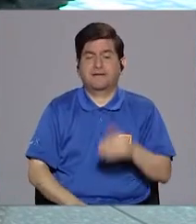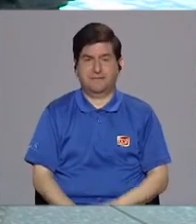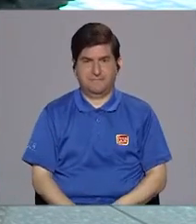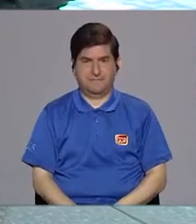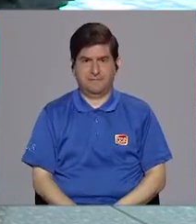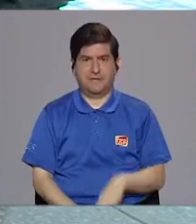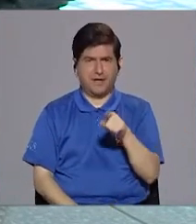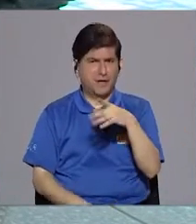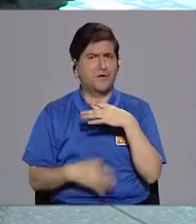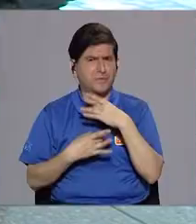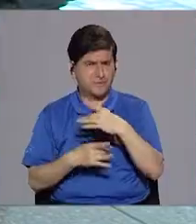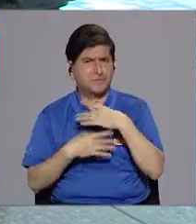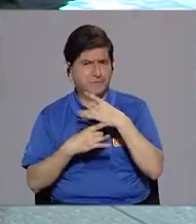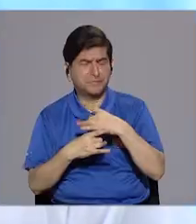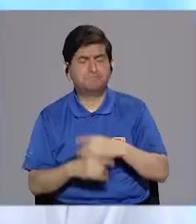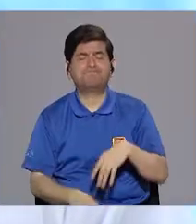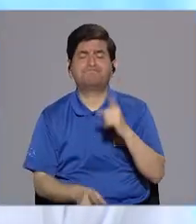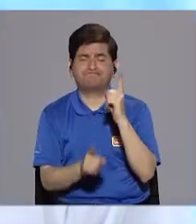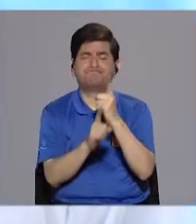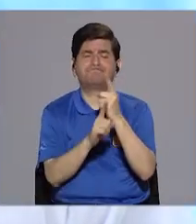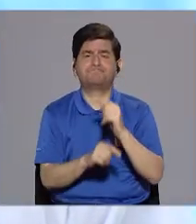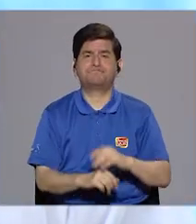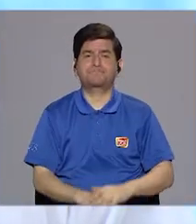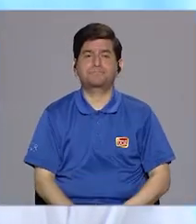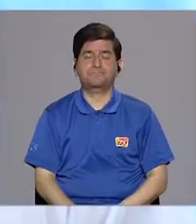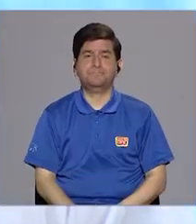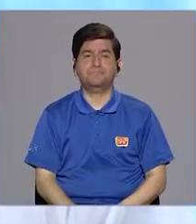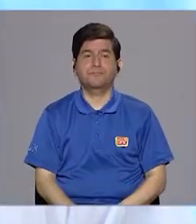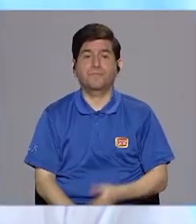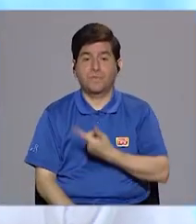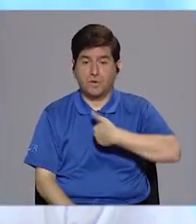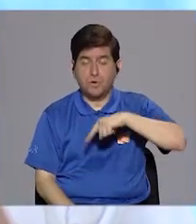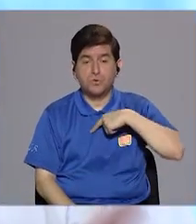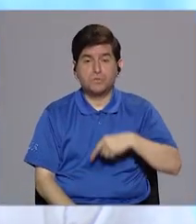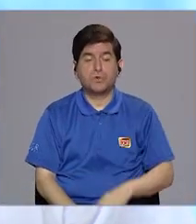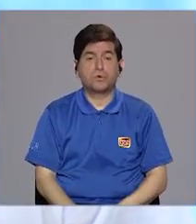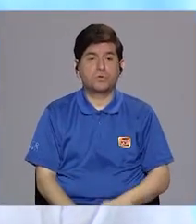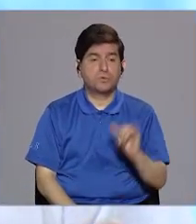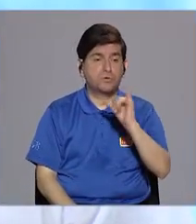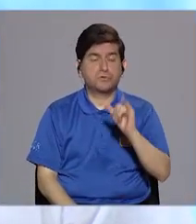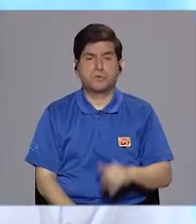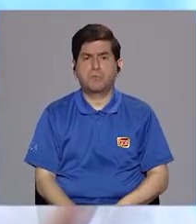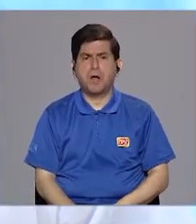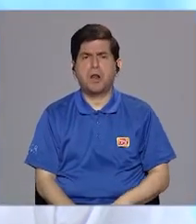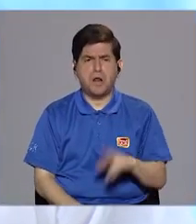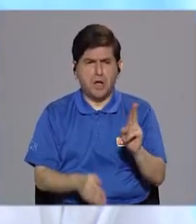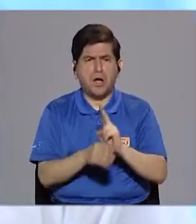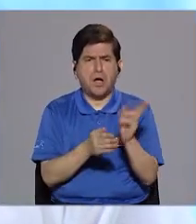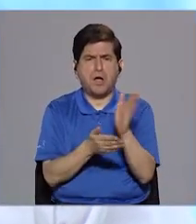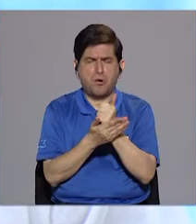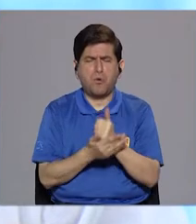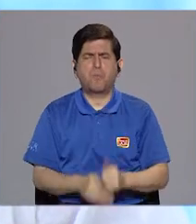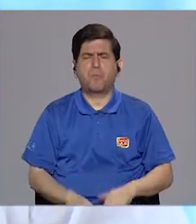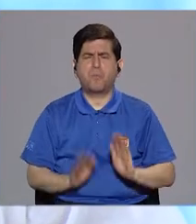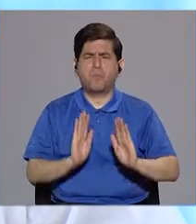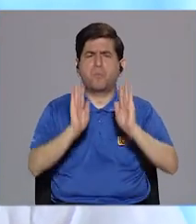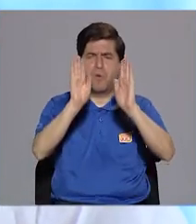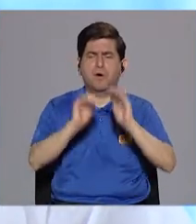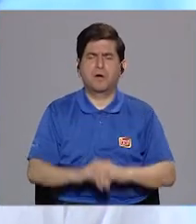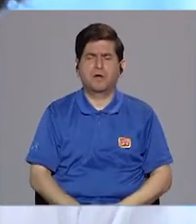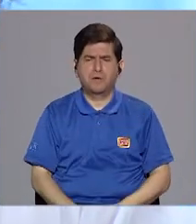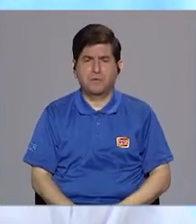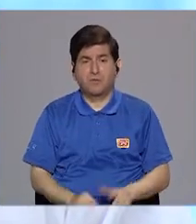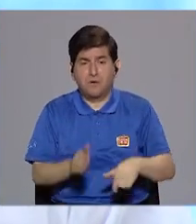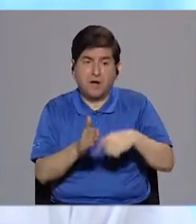música... Eso me parece muy interesante. Exactamente. Eso me parece muy interesante. Entonces, nosotros lo consumimos como algo genial. A veces hay cosas